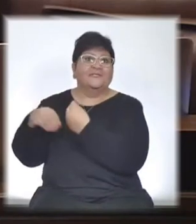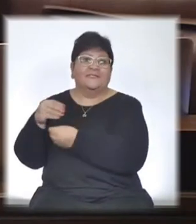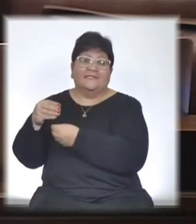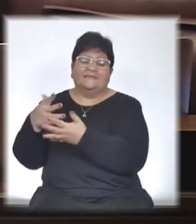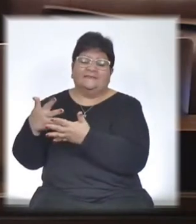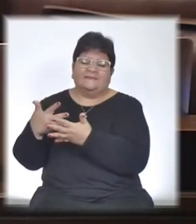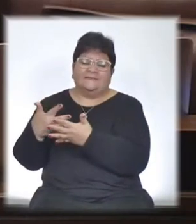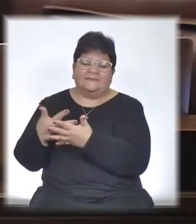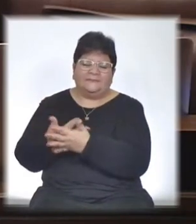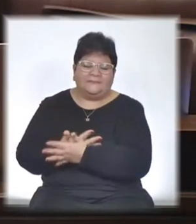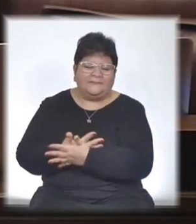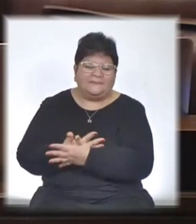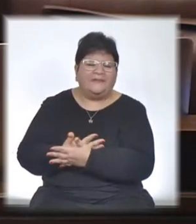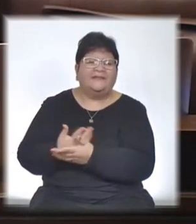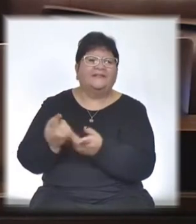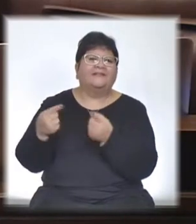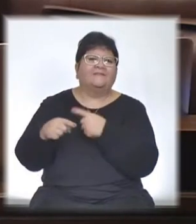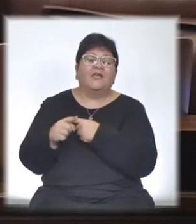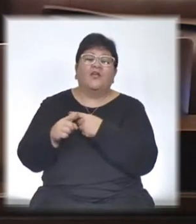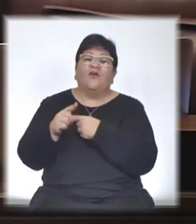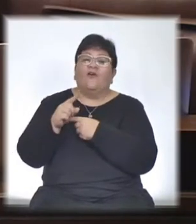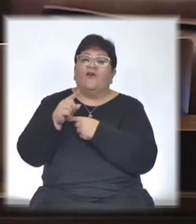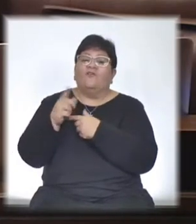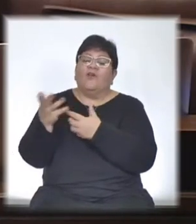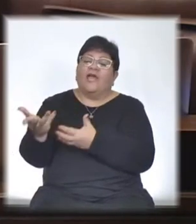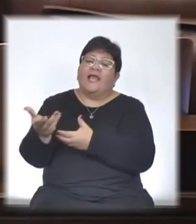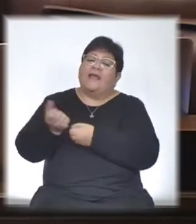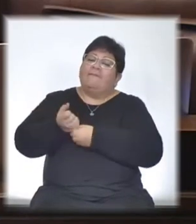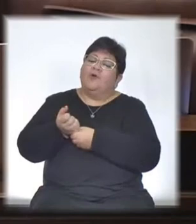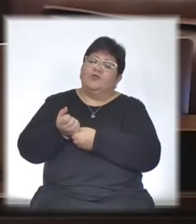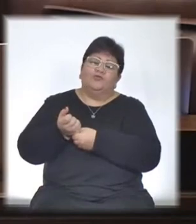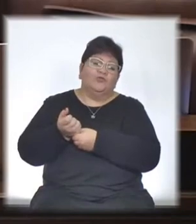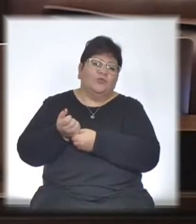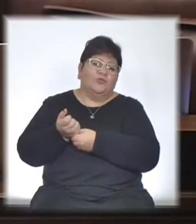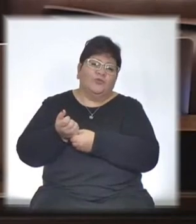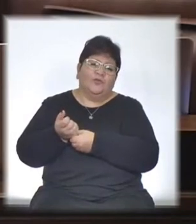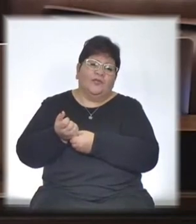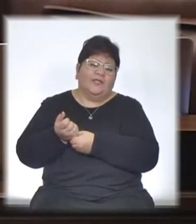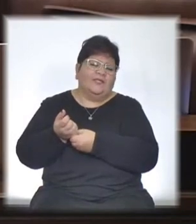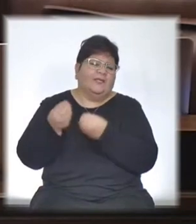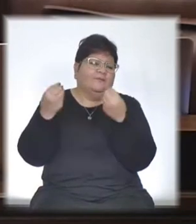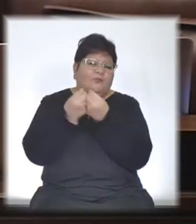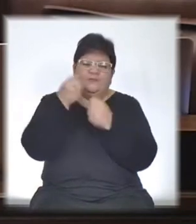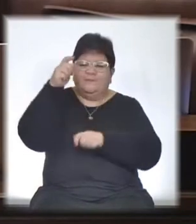fue el sostén de los miles que tuvimos presos.